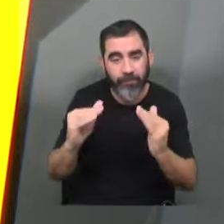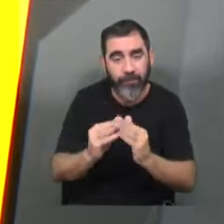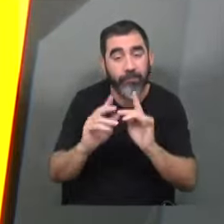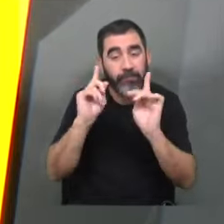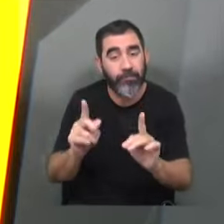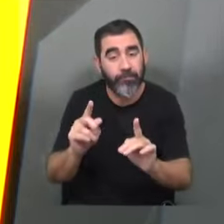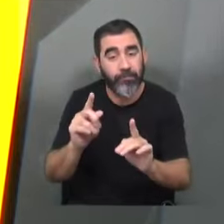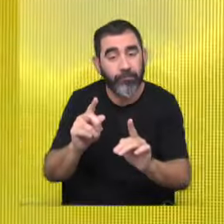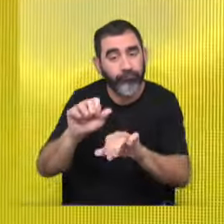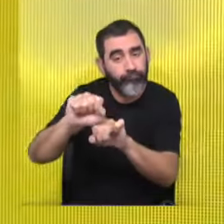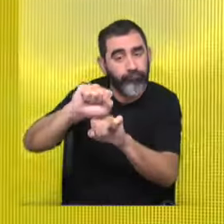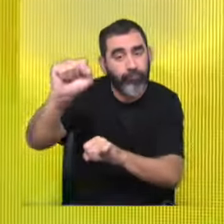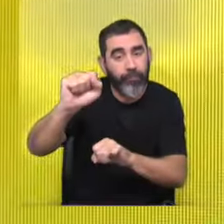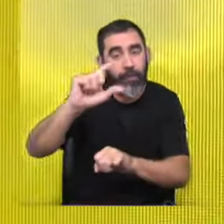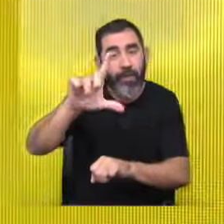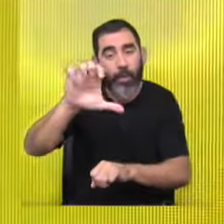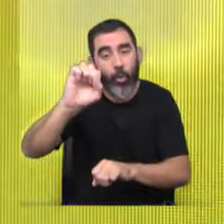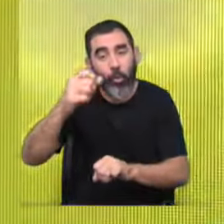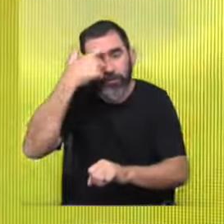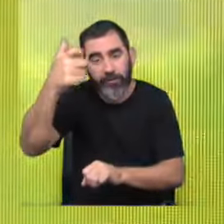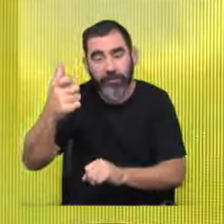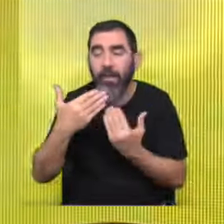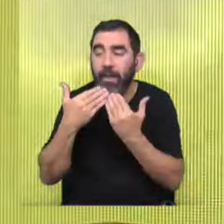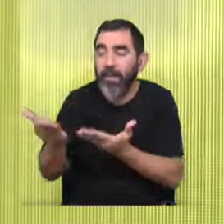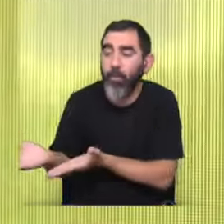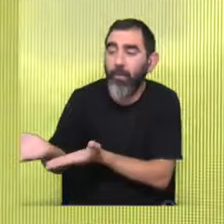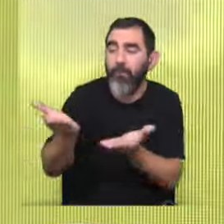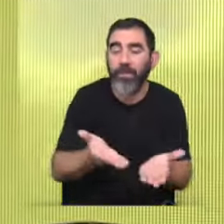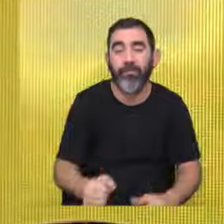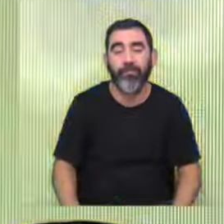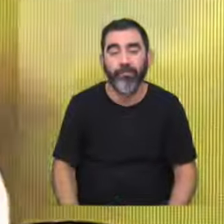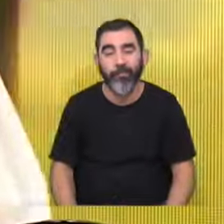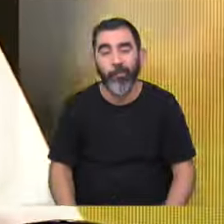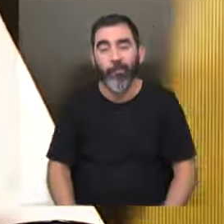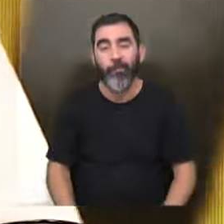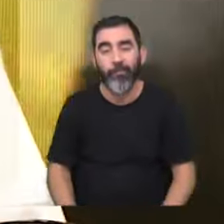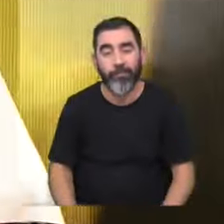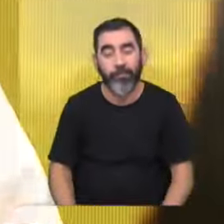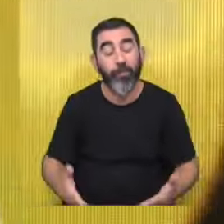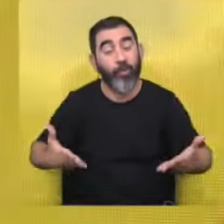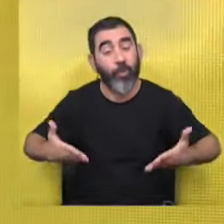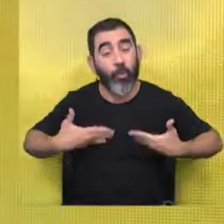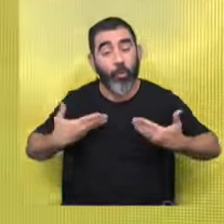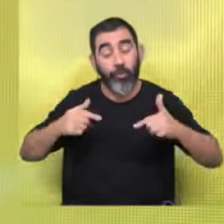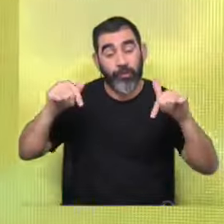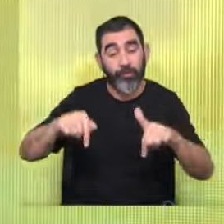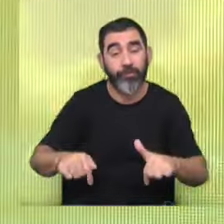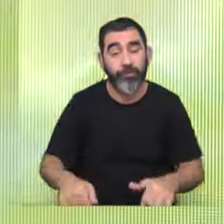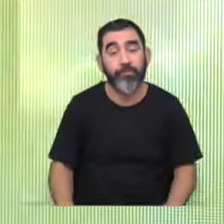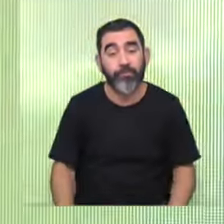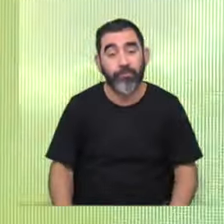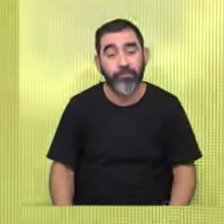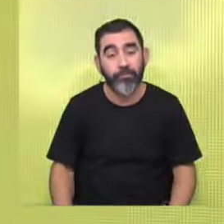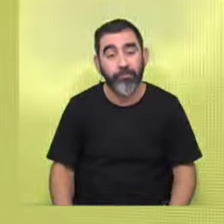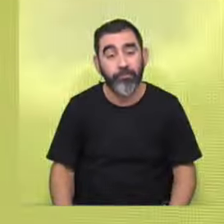casi magíster en geociencias. Ajá. Muchas gracias, Gustavo, por invitarnos, por estar acá. Estamos muy contentos hoy. Y bueno, vamos